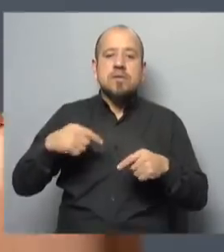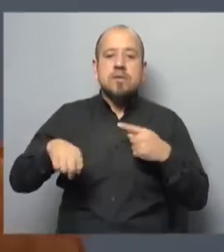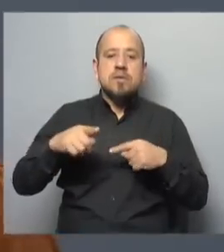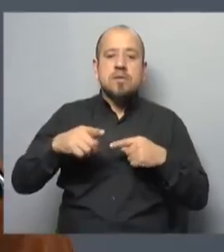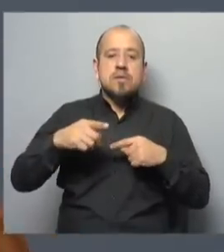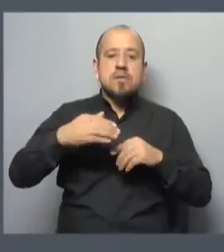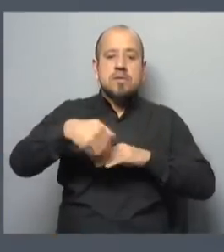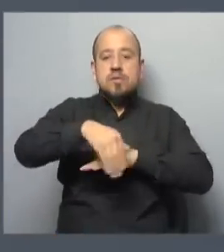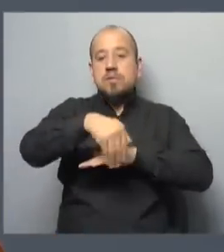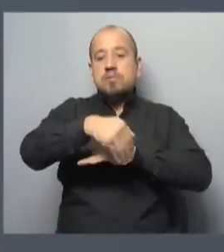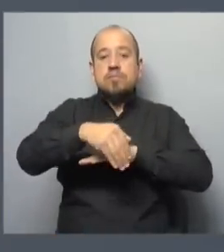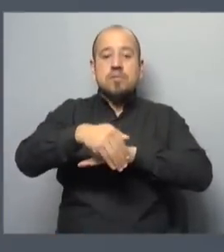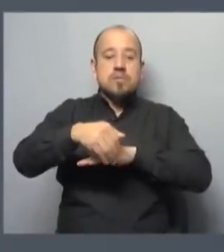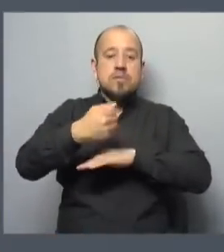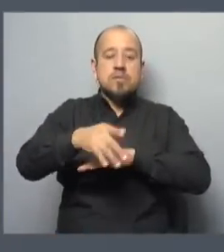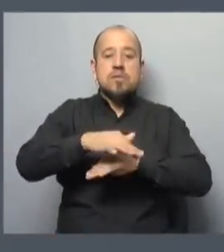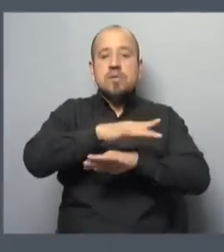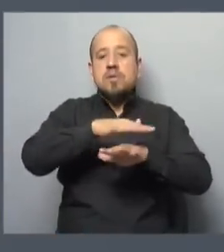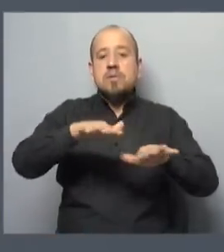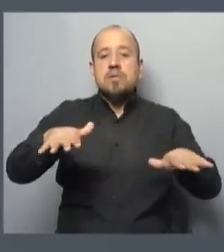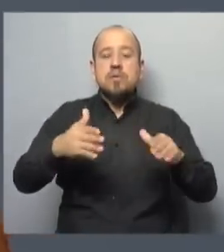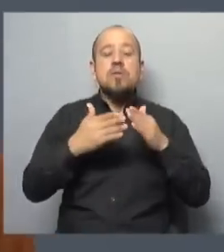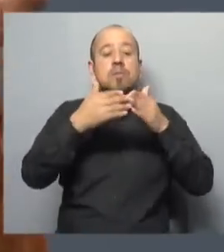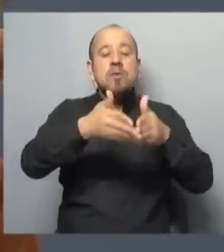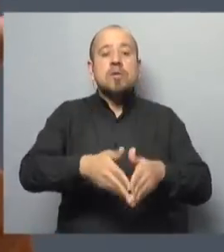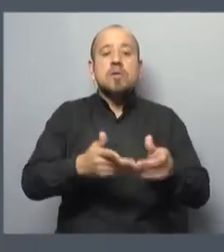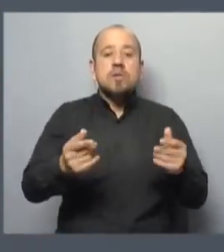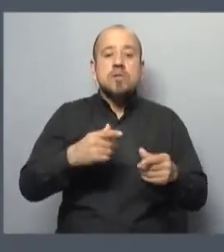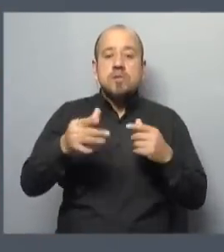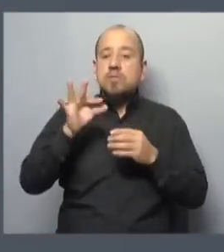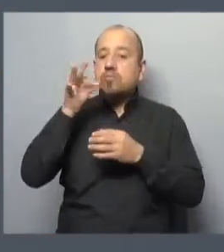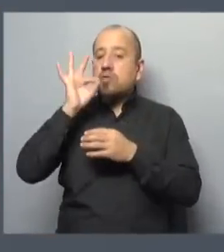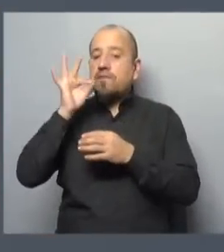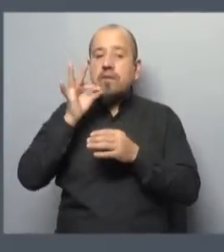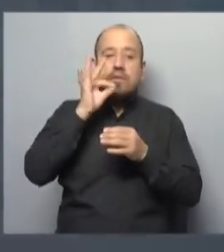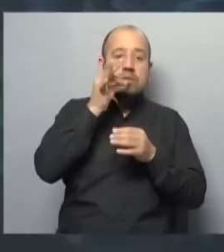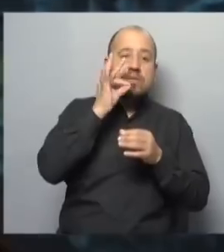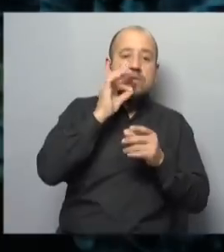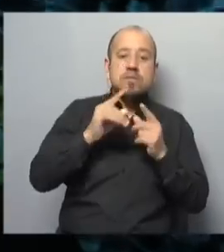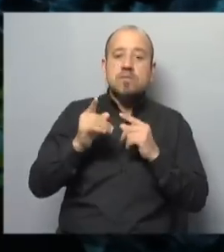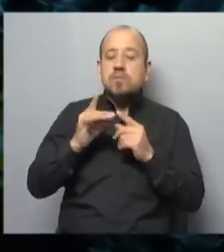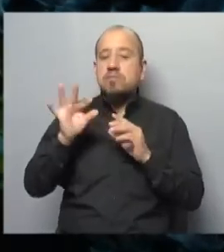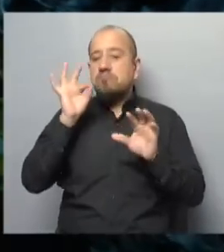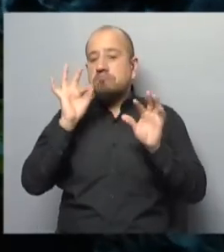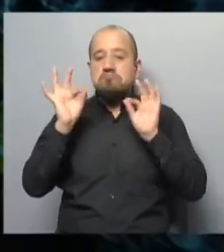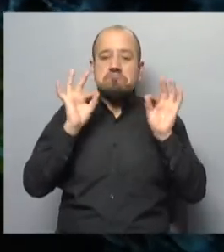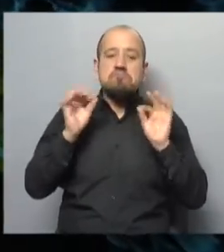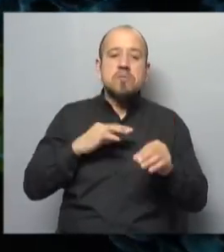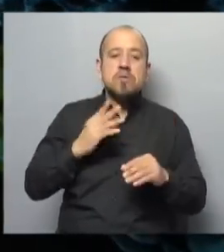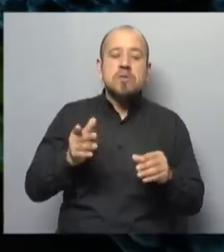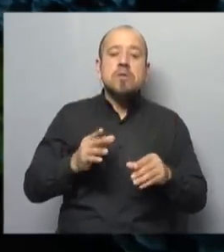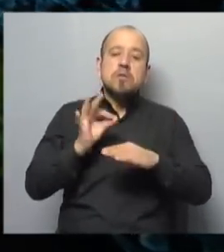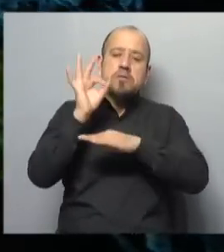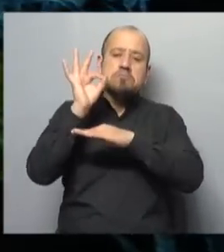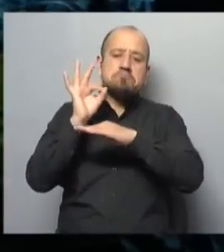costa en la costa viento divino lugar muchas cafeterías mucha gente fumando shisha bueno fin una tarde precios